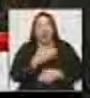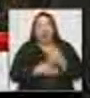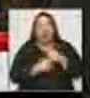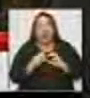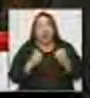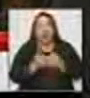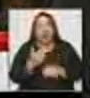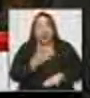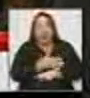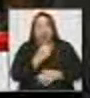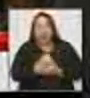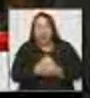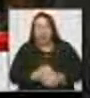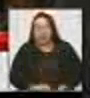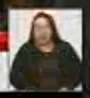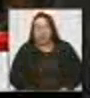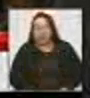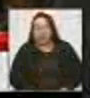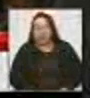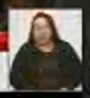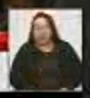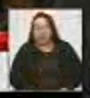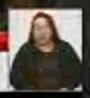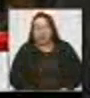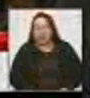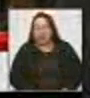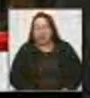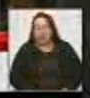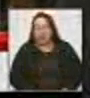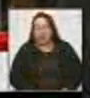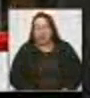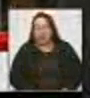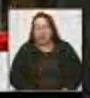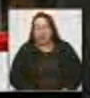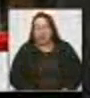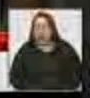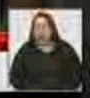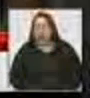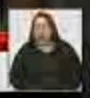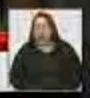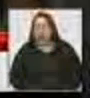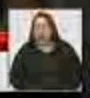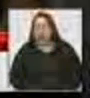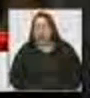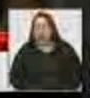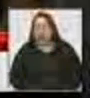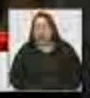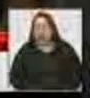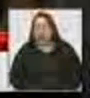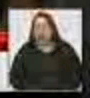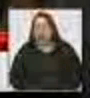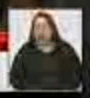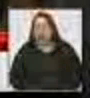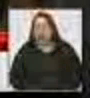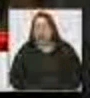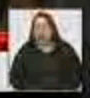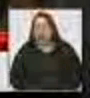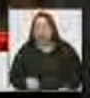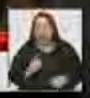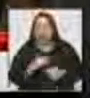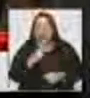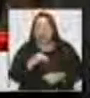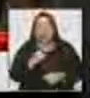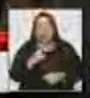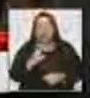que este Congreso había aprobado para que continúe el régimen de jubilación anticipada hasta el año 2021.